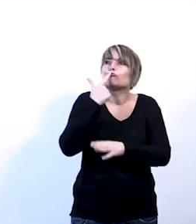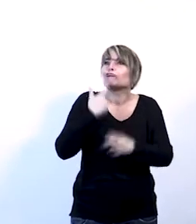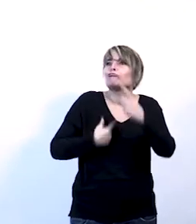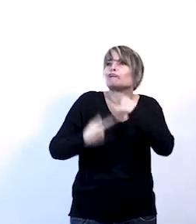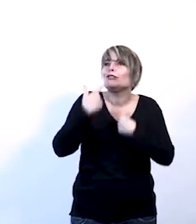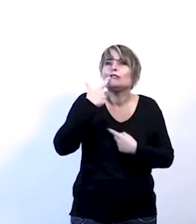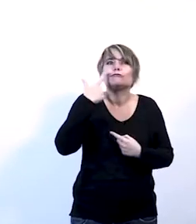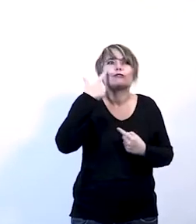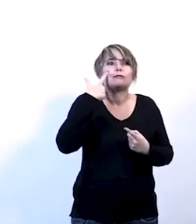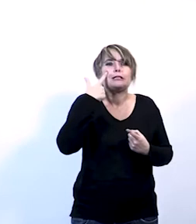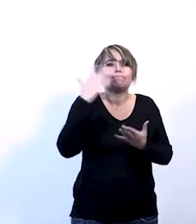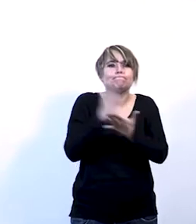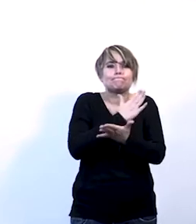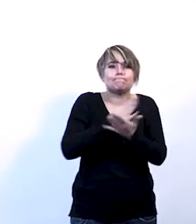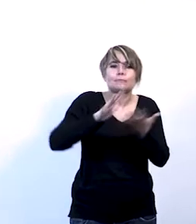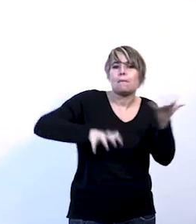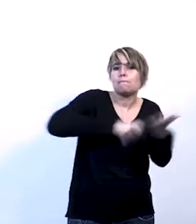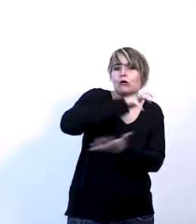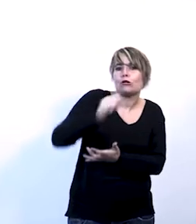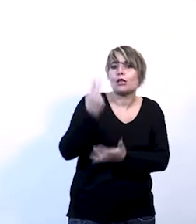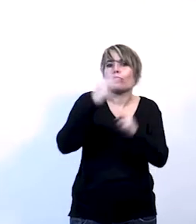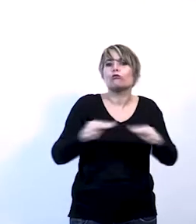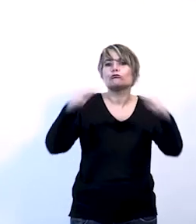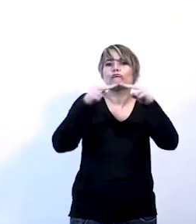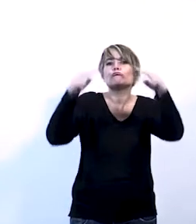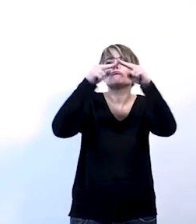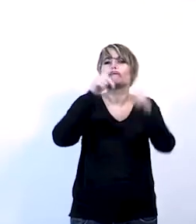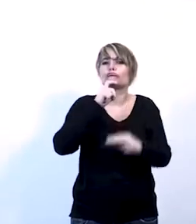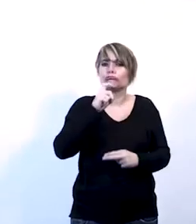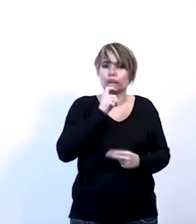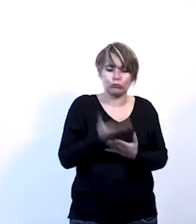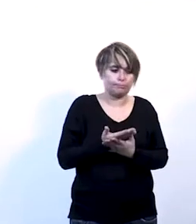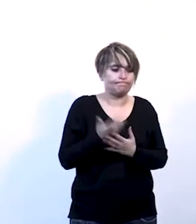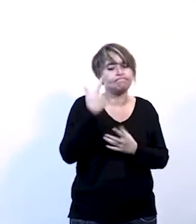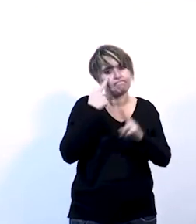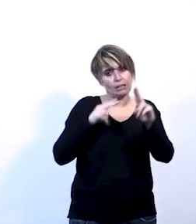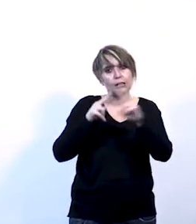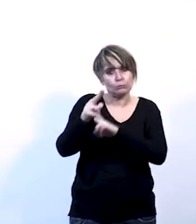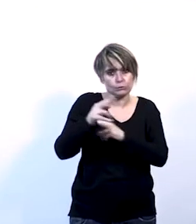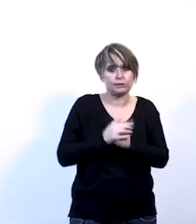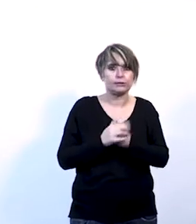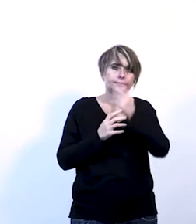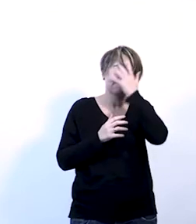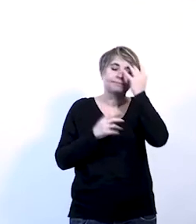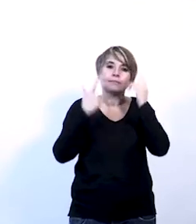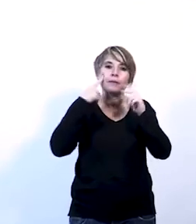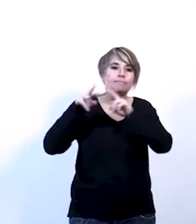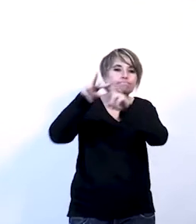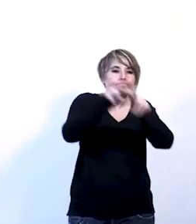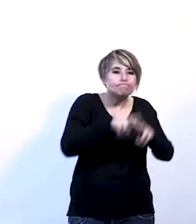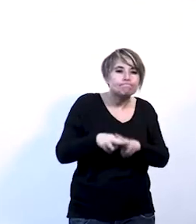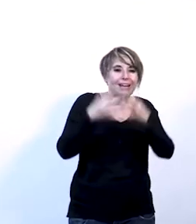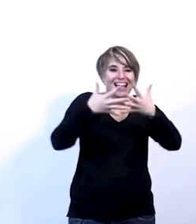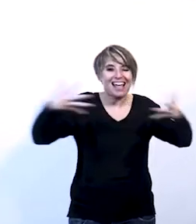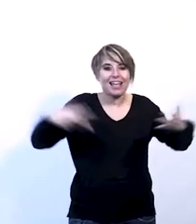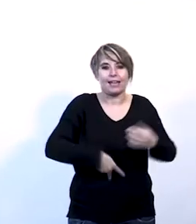cómo diferenciamos esta violencia a dos niveles. Sí, bueno, la verdad es que mira, vamos a dar por un análisis así más grande, un poquito